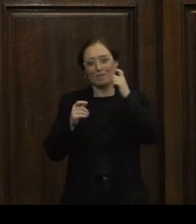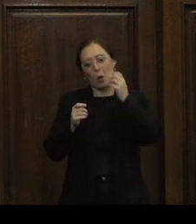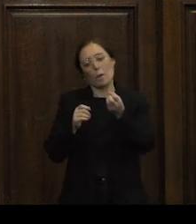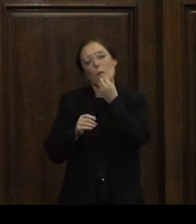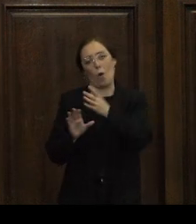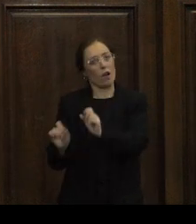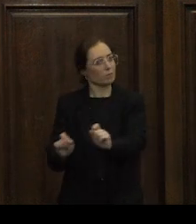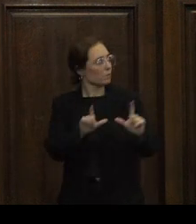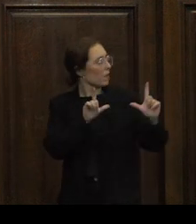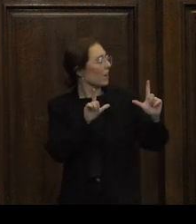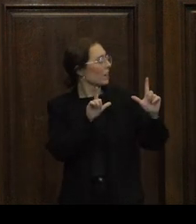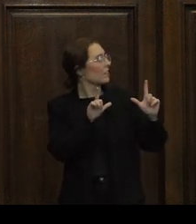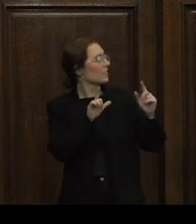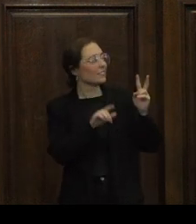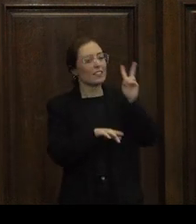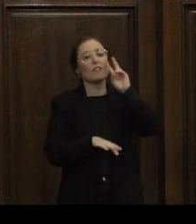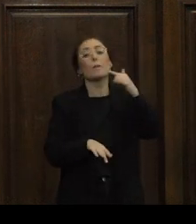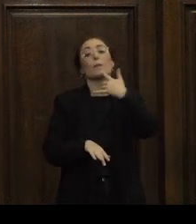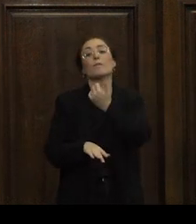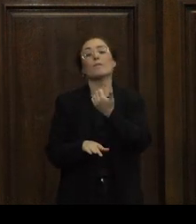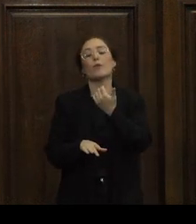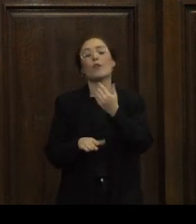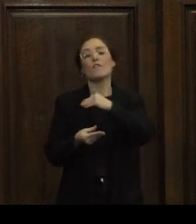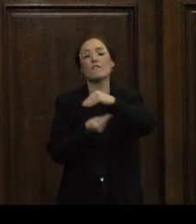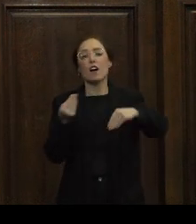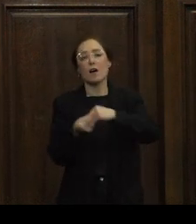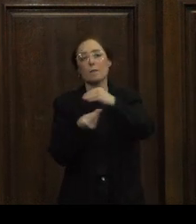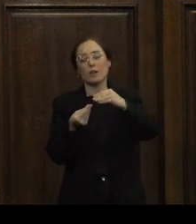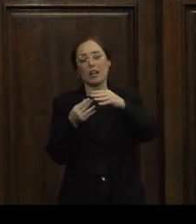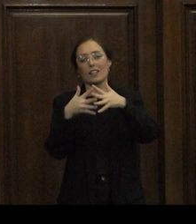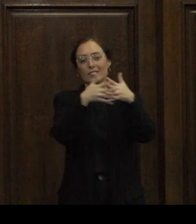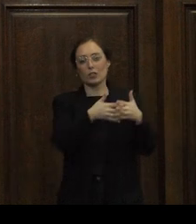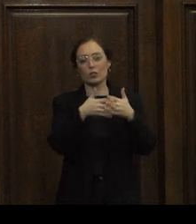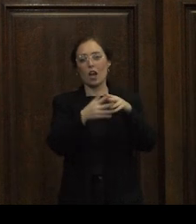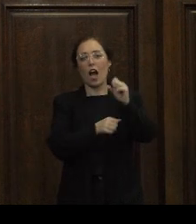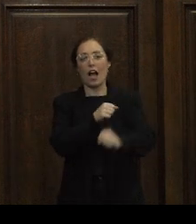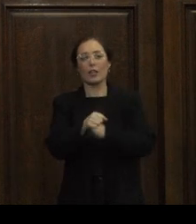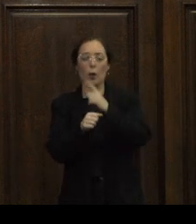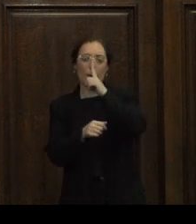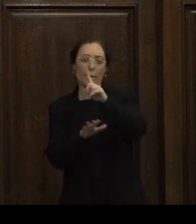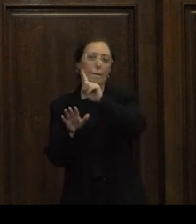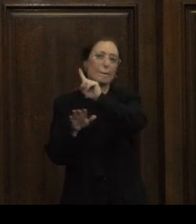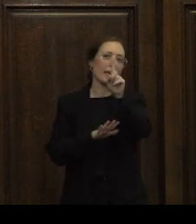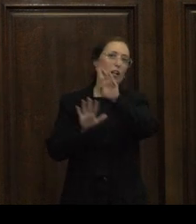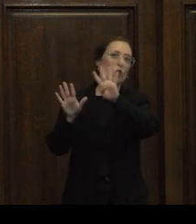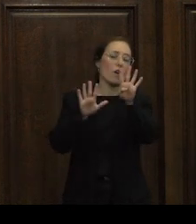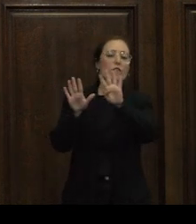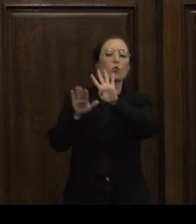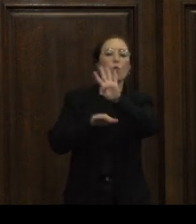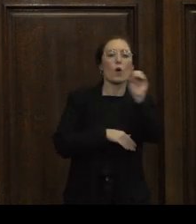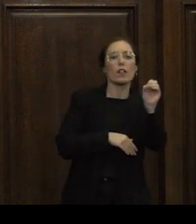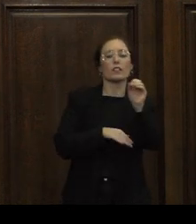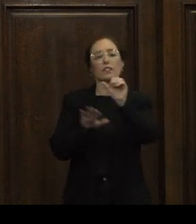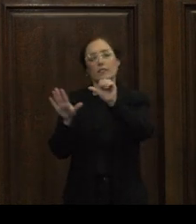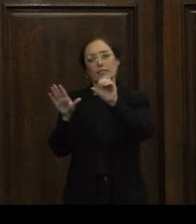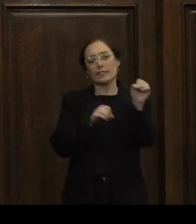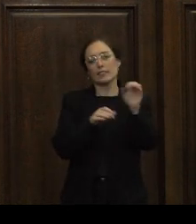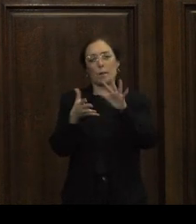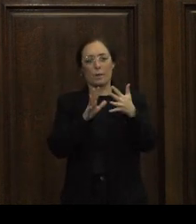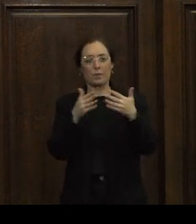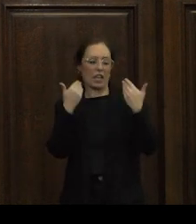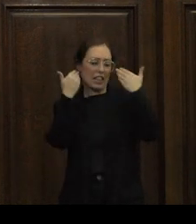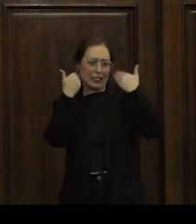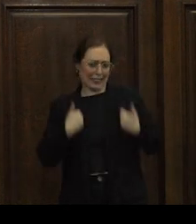en estas imágenes de la típica, como se dice, familia americana o estadounidense de los años 1940, 1950, 60, con